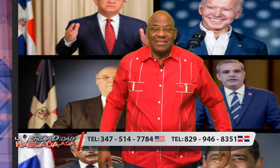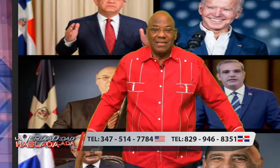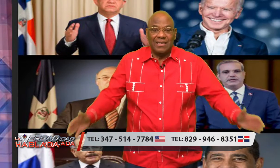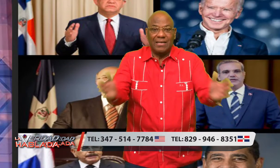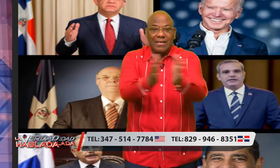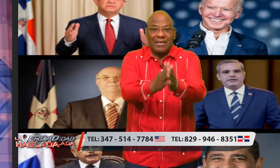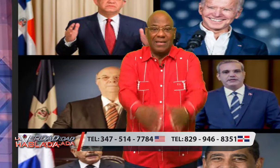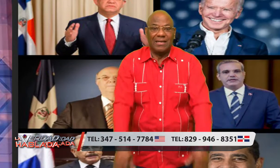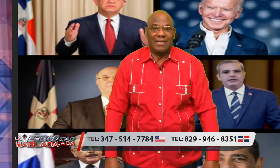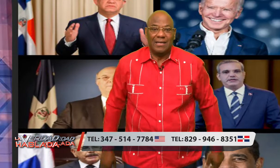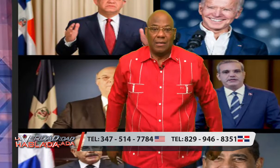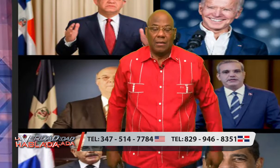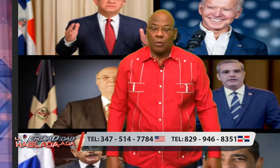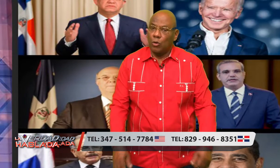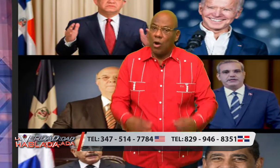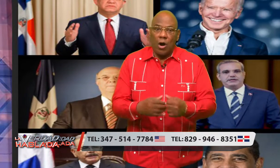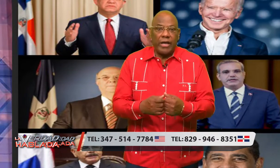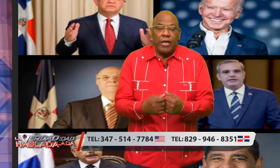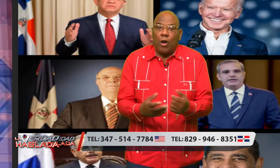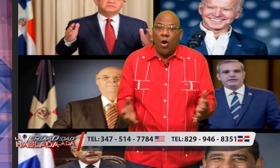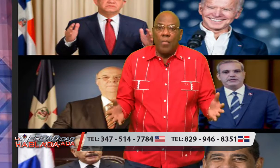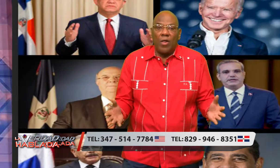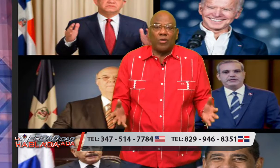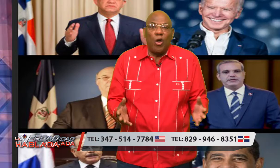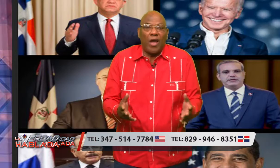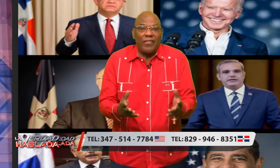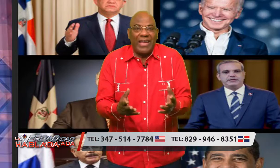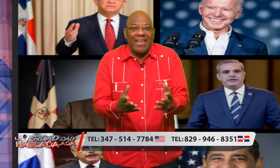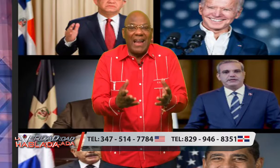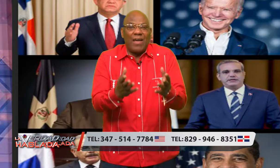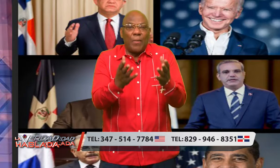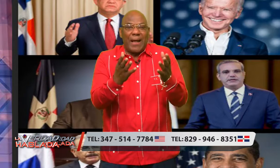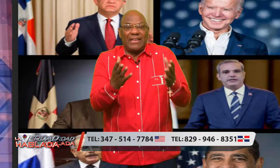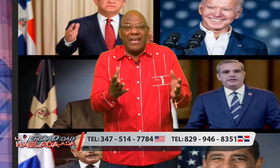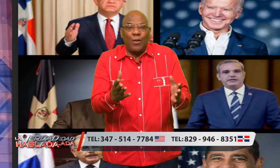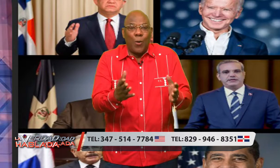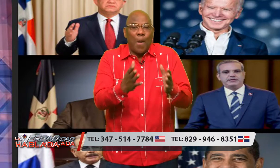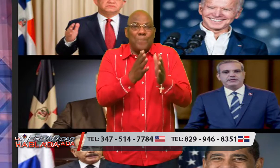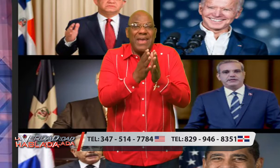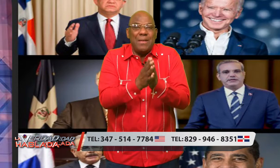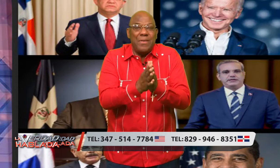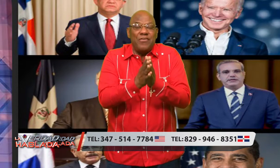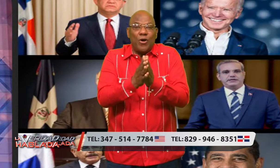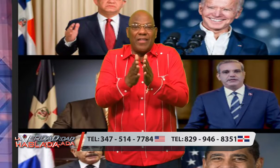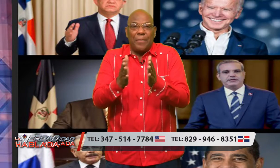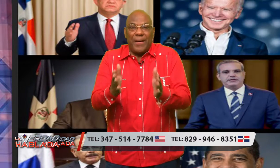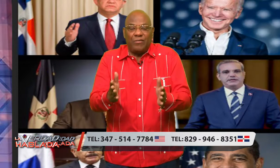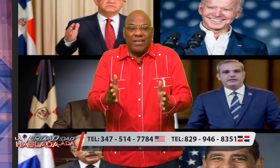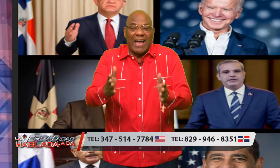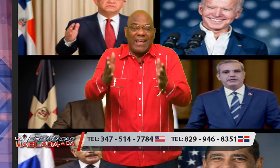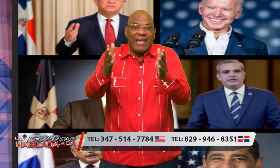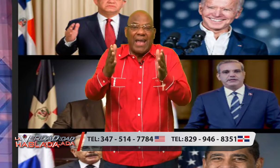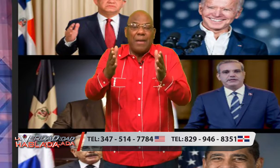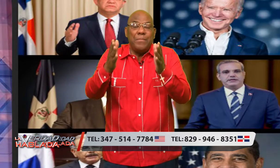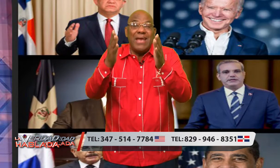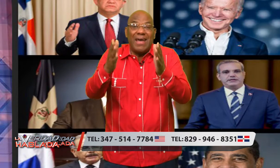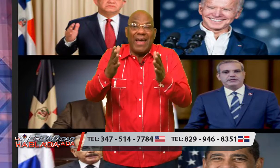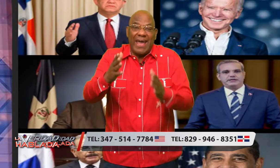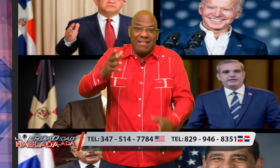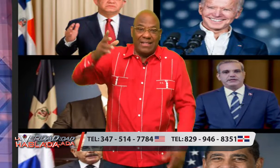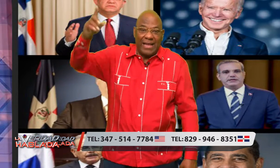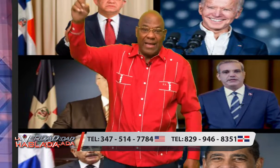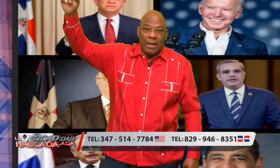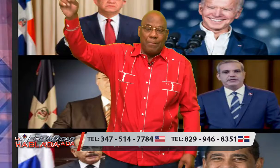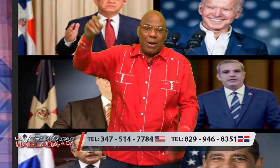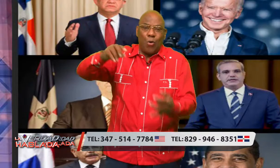noches. Papá Pedro, ¿cómo está usted? Ay, qué incómodo. Tengo que darle a 2 partidos 1,000,000,000 de pesos. Y esa gente, y ahí hay miles